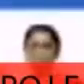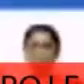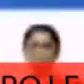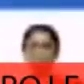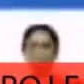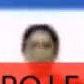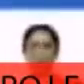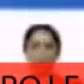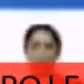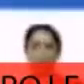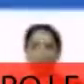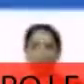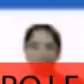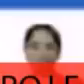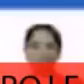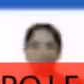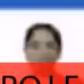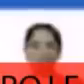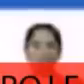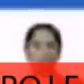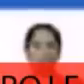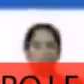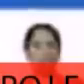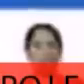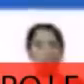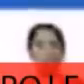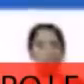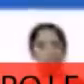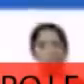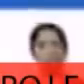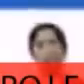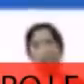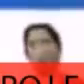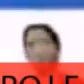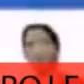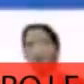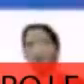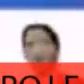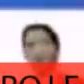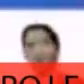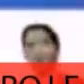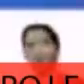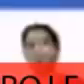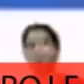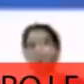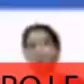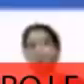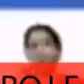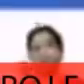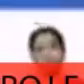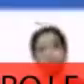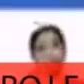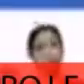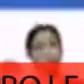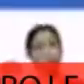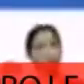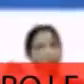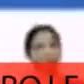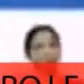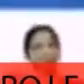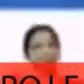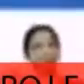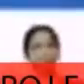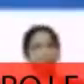tiene su teatro allá mientras tanto, mientras toda esta ridiculez sigue sucediendo. Llegamos al 2019. En el